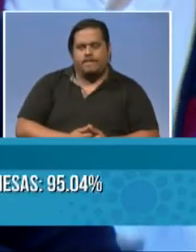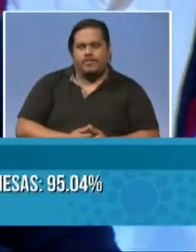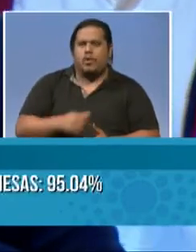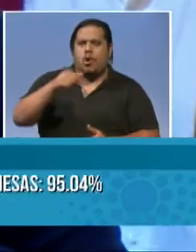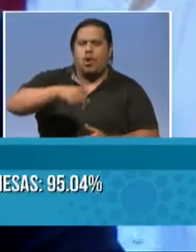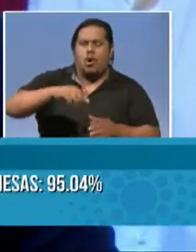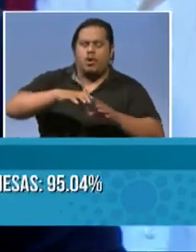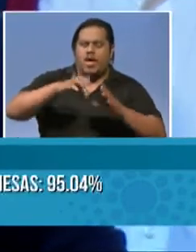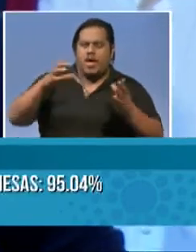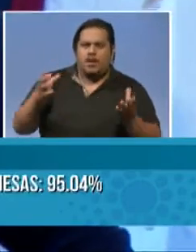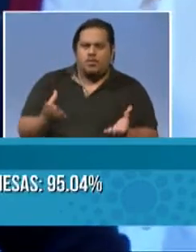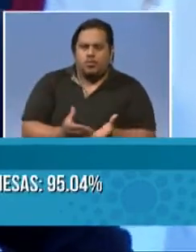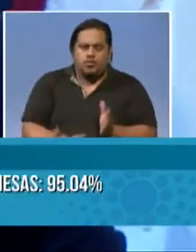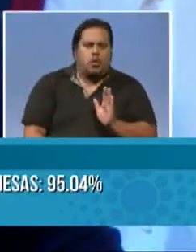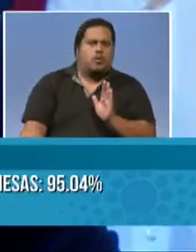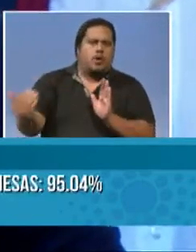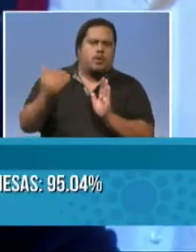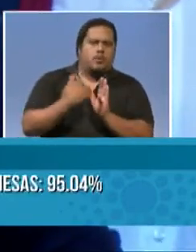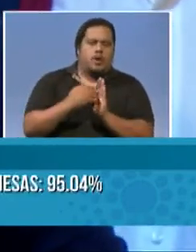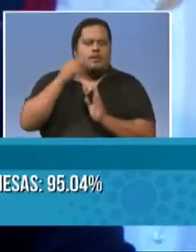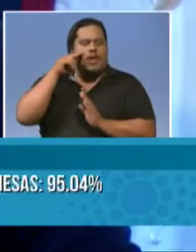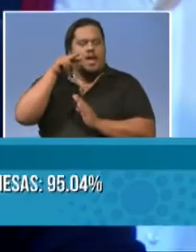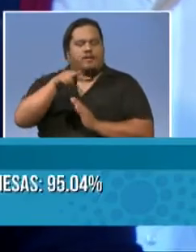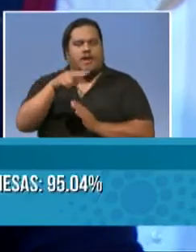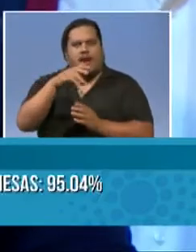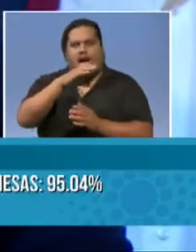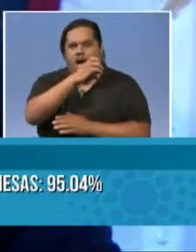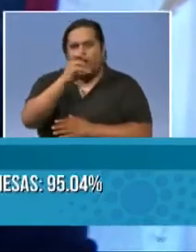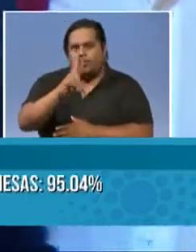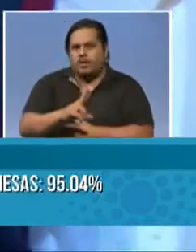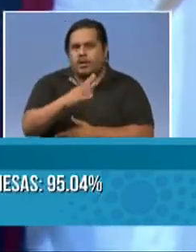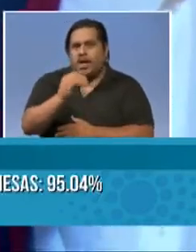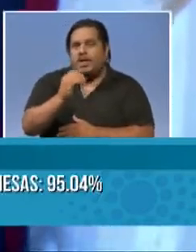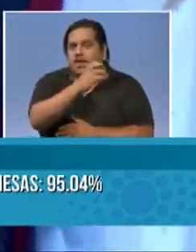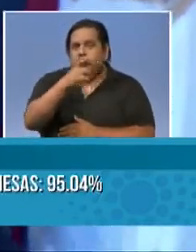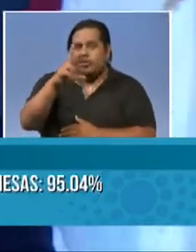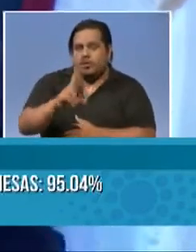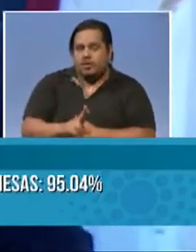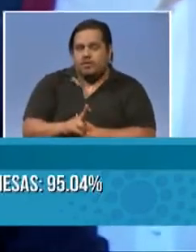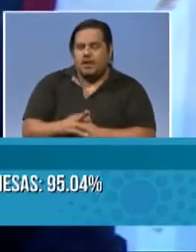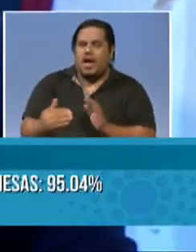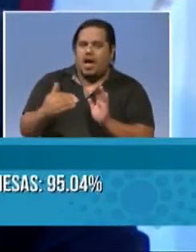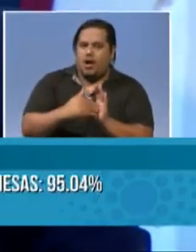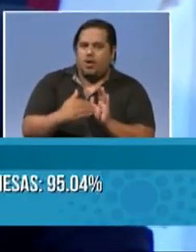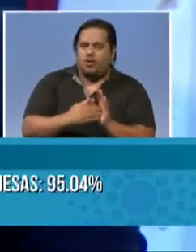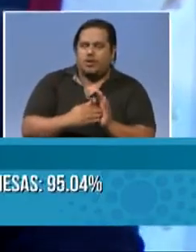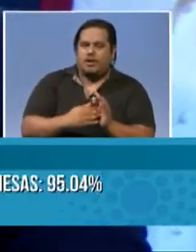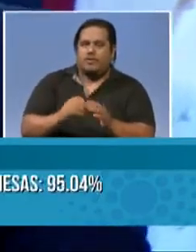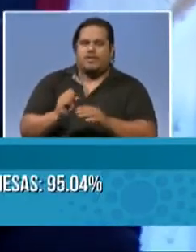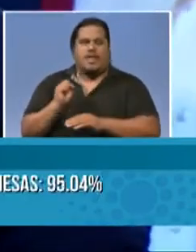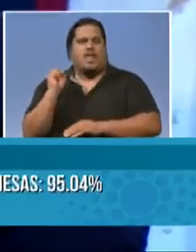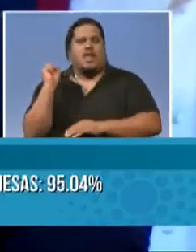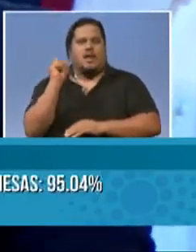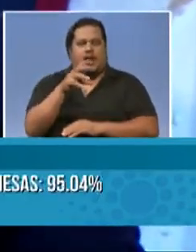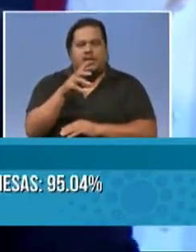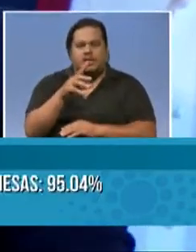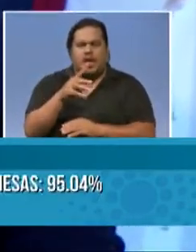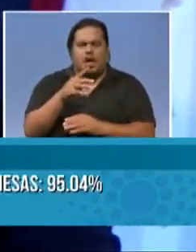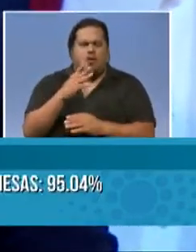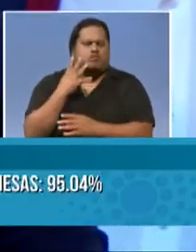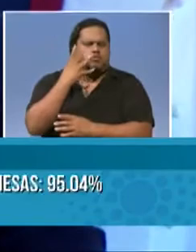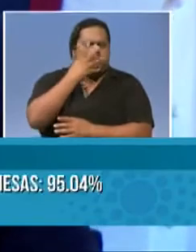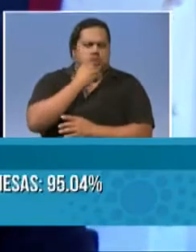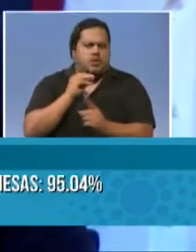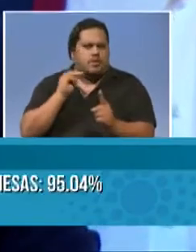Hoy el mundo vuelve su mirada hacia Costa Rica y Costa Rica una vez más lanza un hermoso